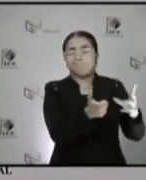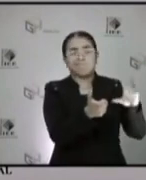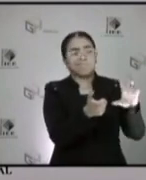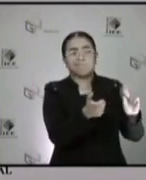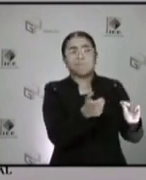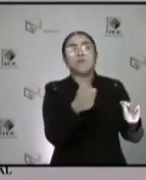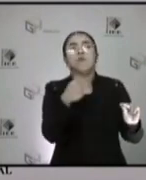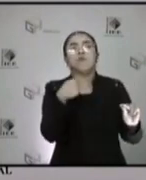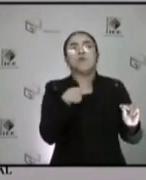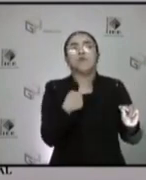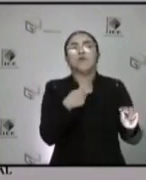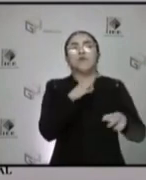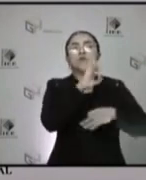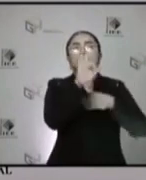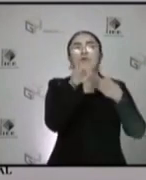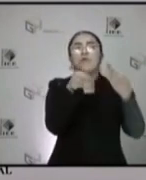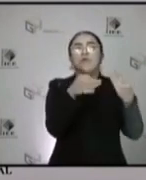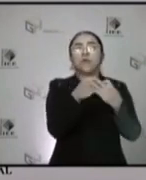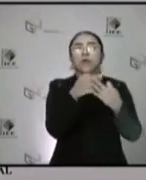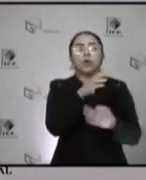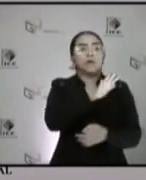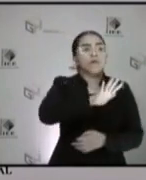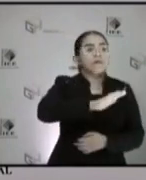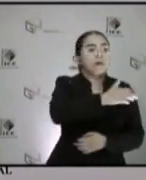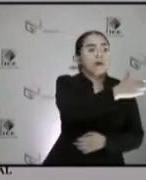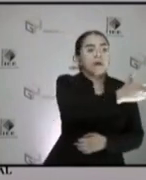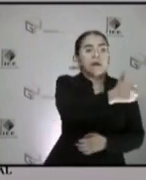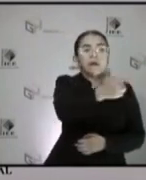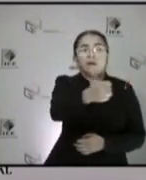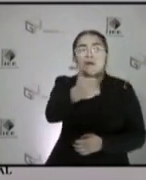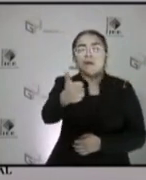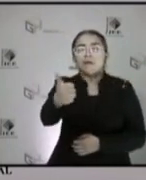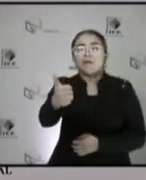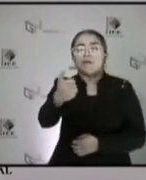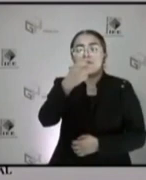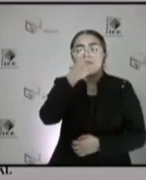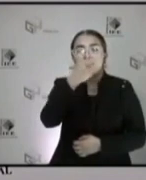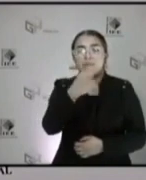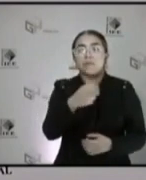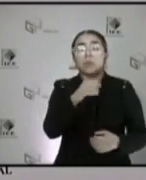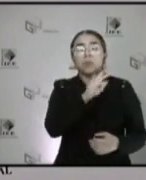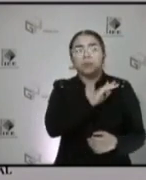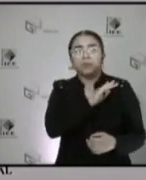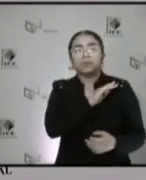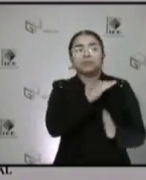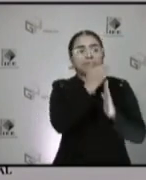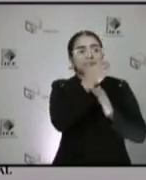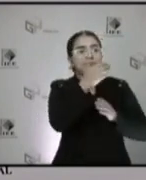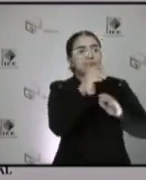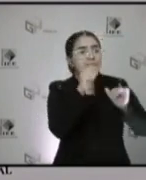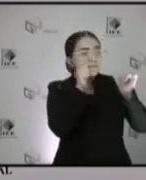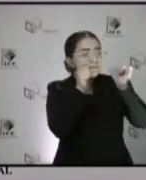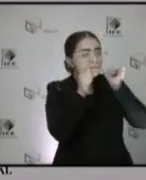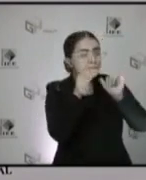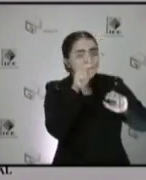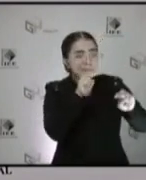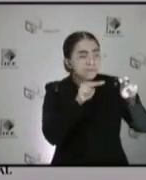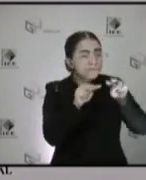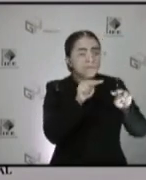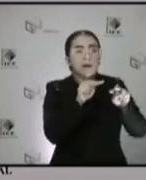que todas y todos los pequeños tengan acceso a sus tratamientos. Les doy mi palabra.